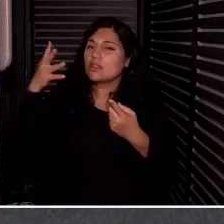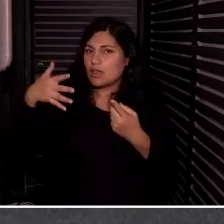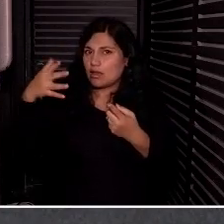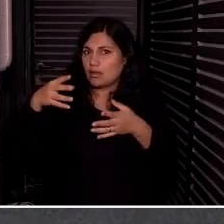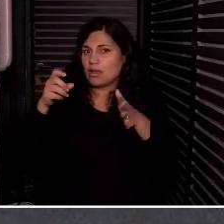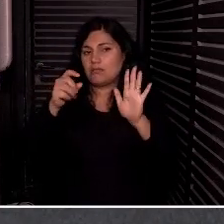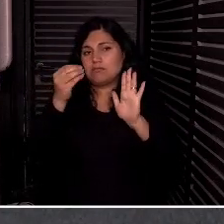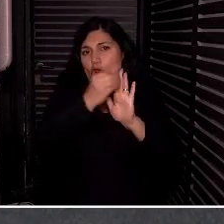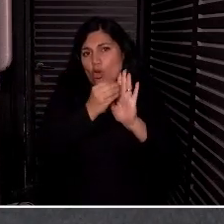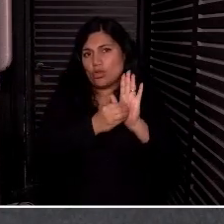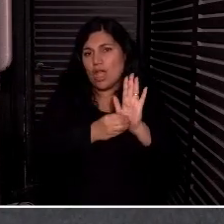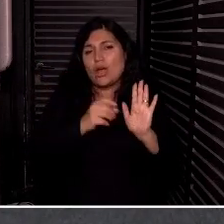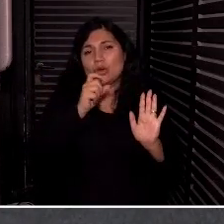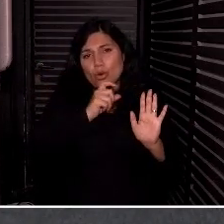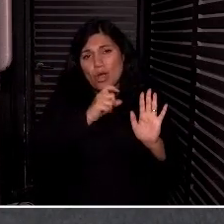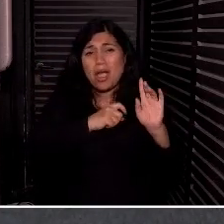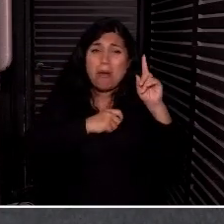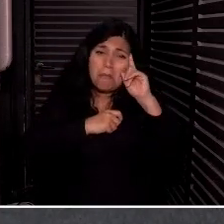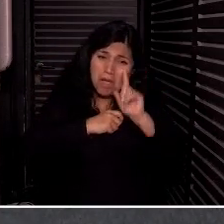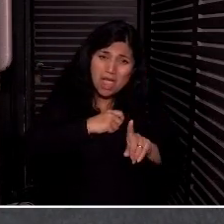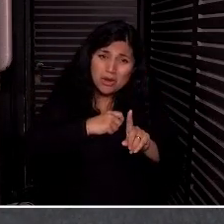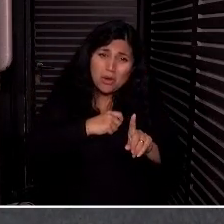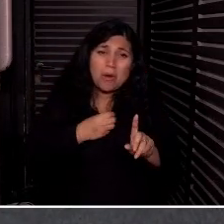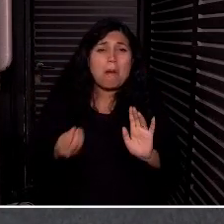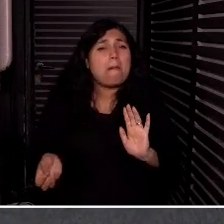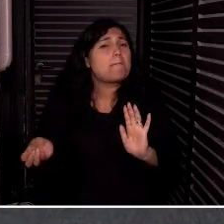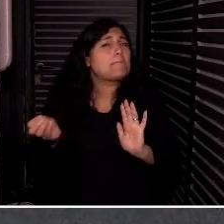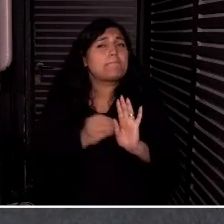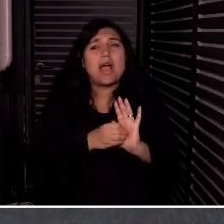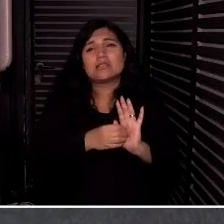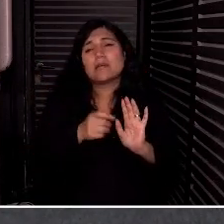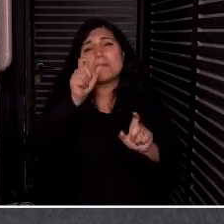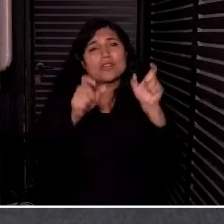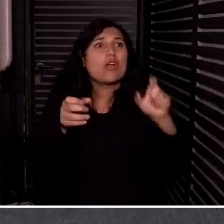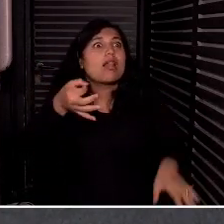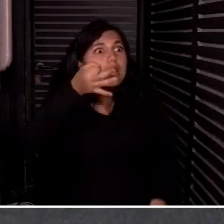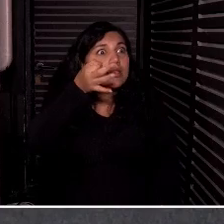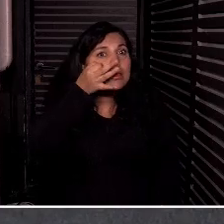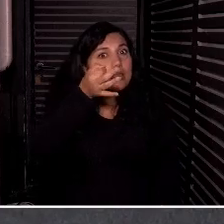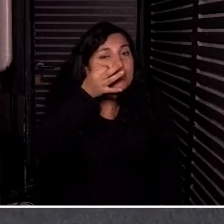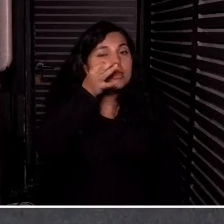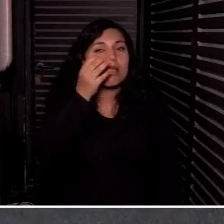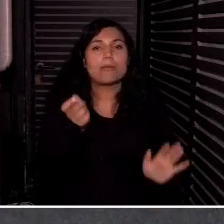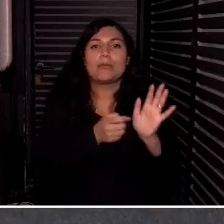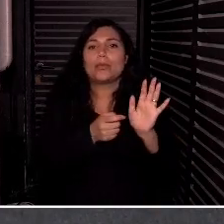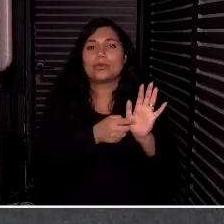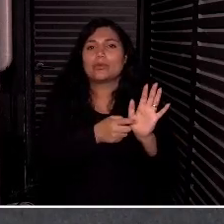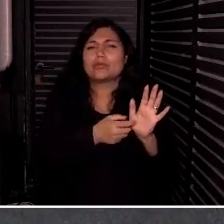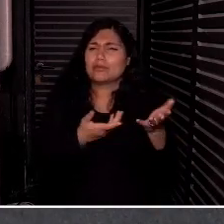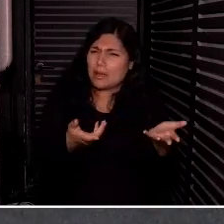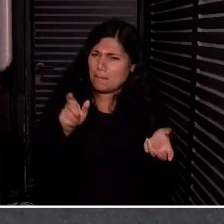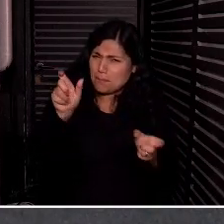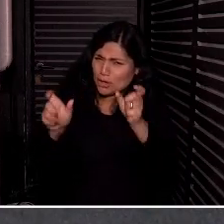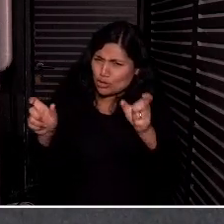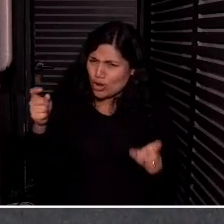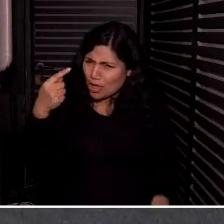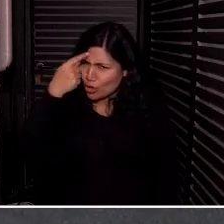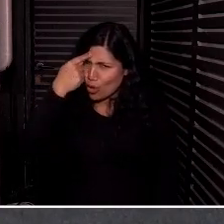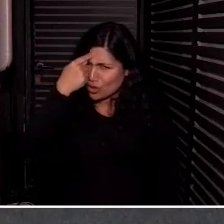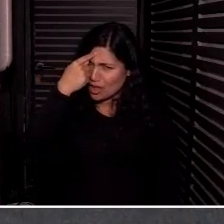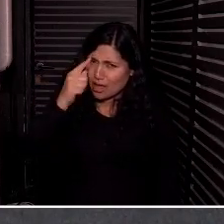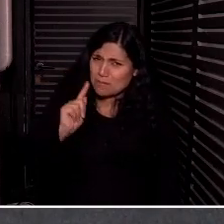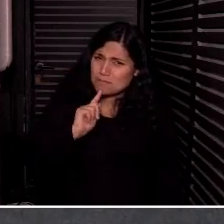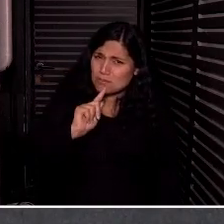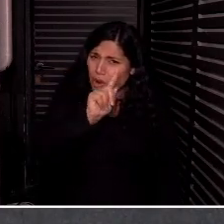y sin embargo era y siguen siendo uno de los programas que más ven las personas entonces me pregunto las personas son tontas me